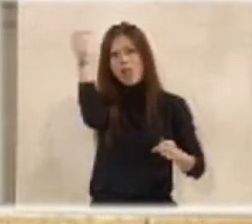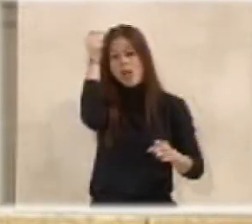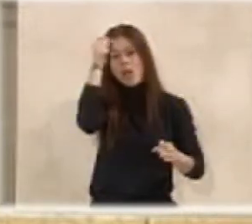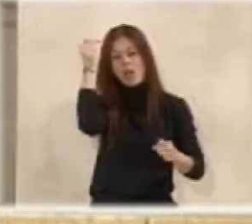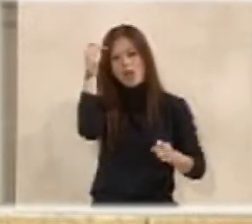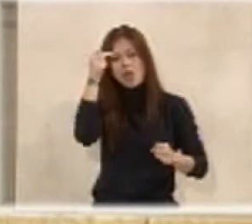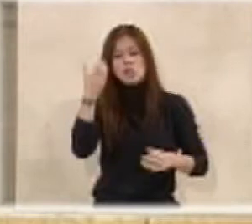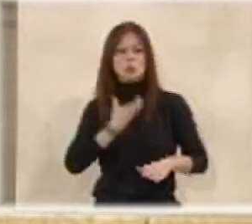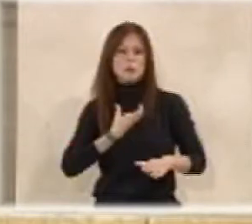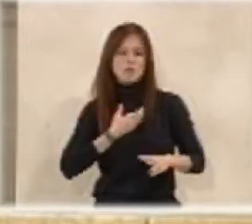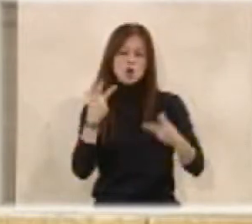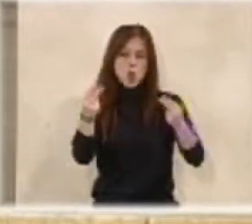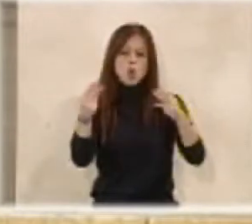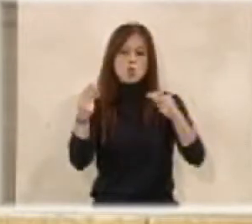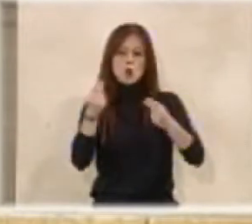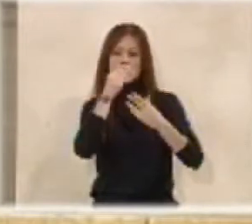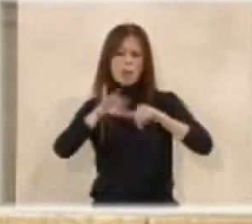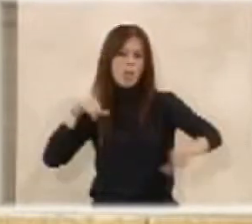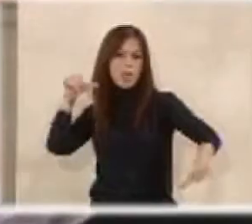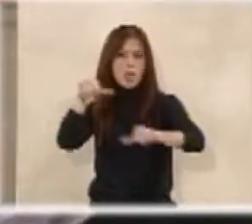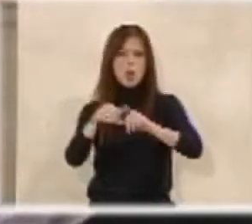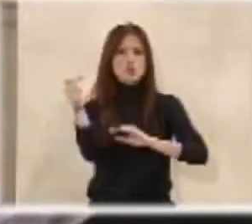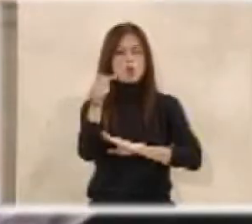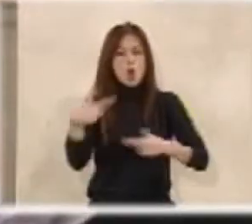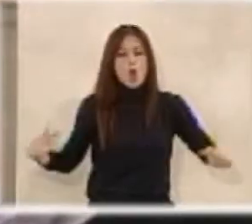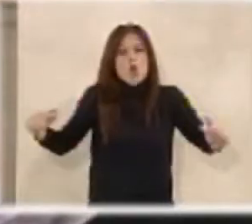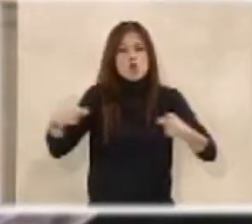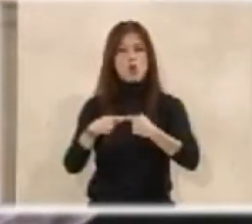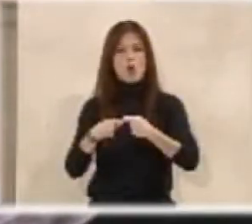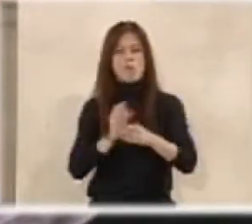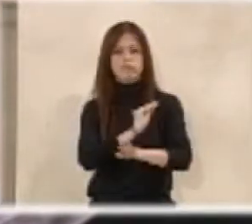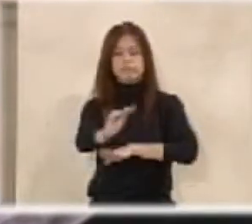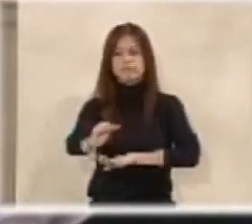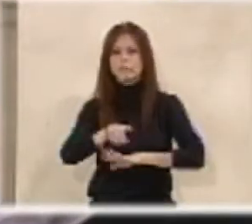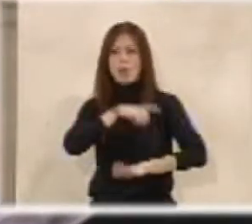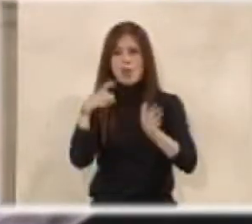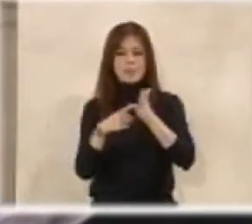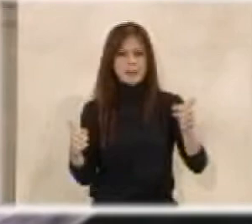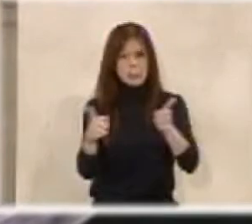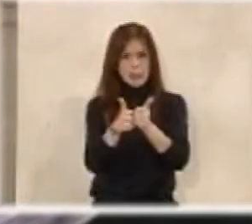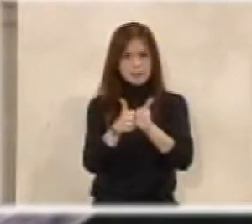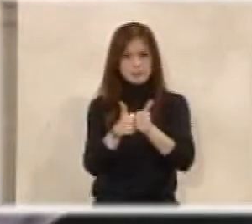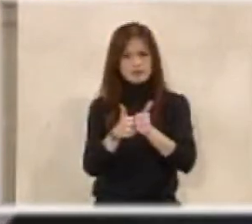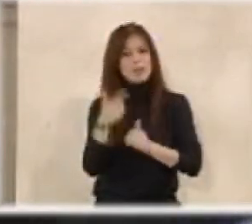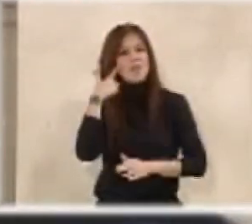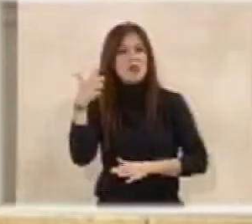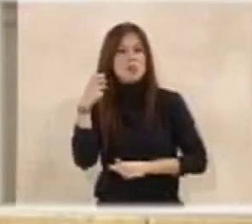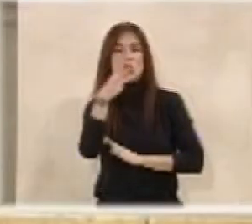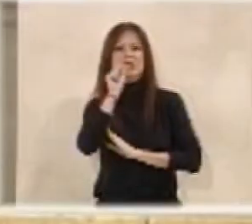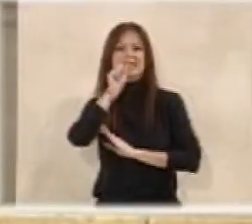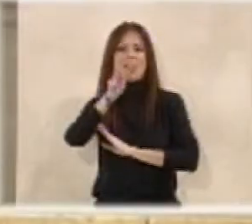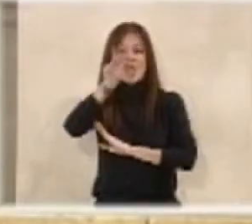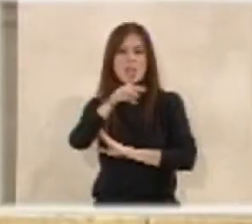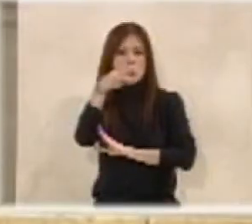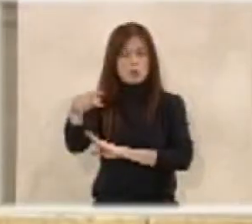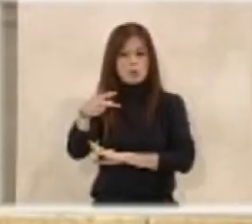por parte del ayuntamiento, esa negación histórica a cofinanciar la ley de dependencia. Los famosos 13 euros.